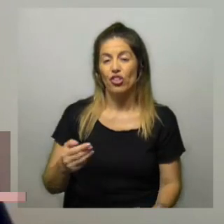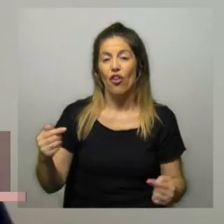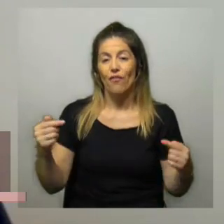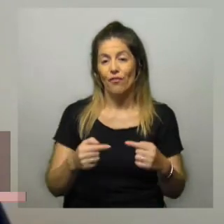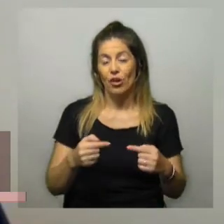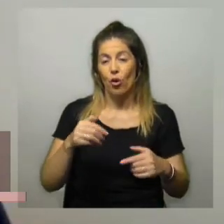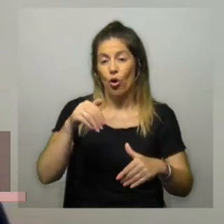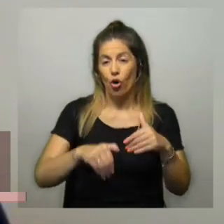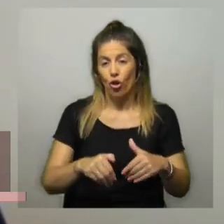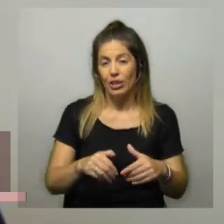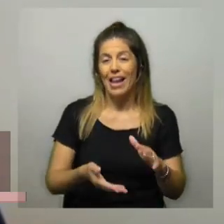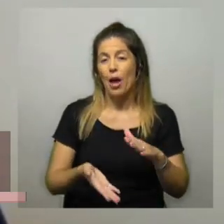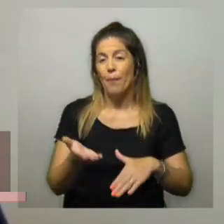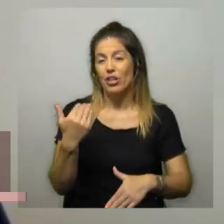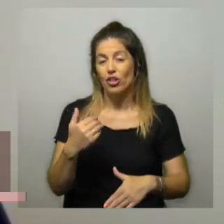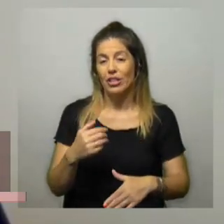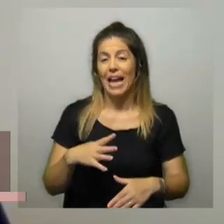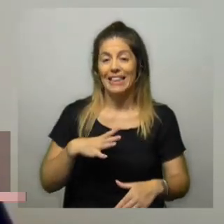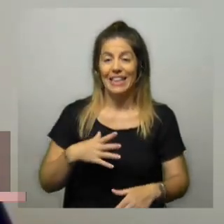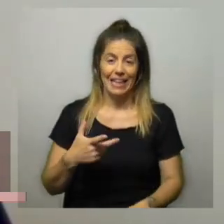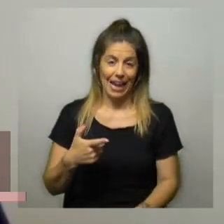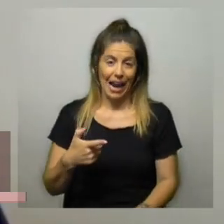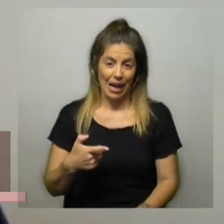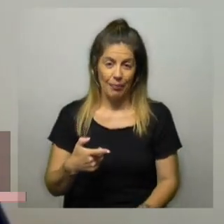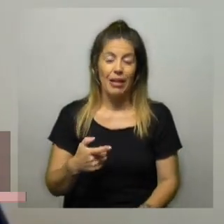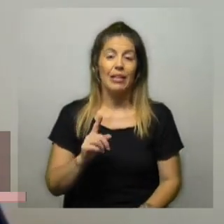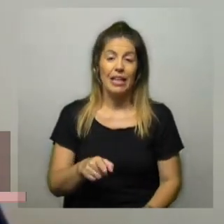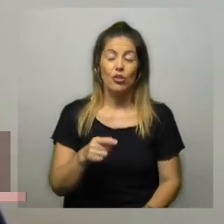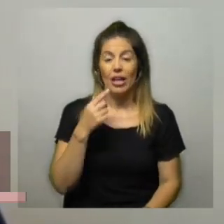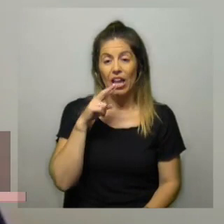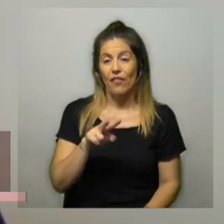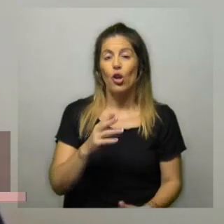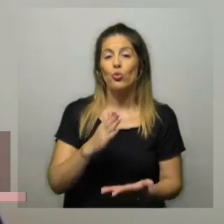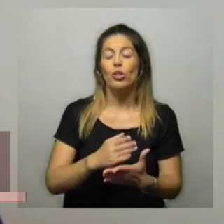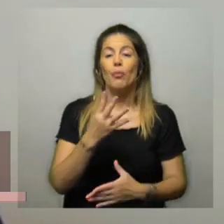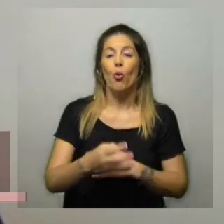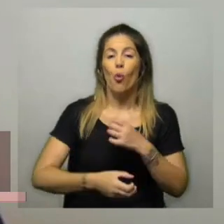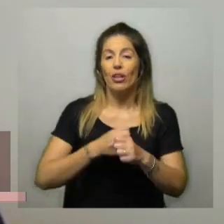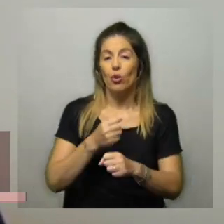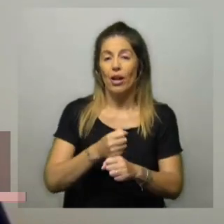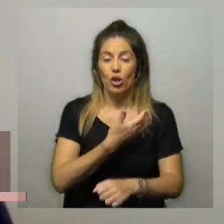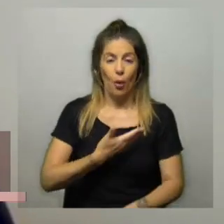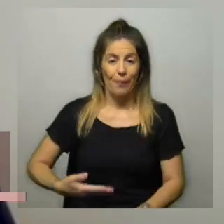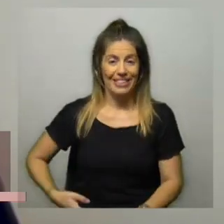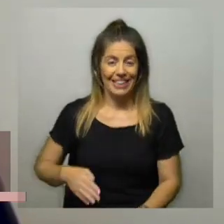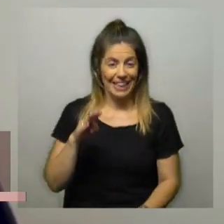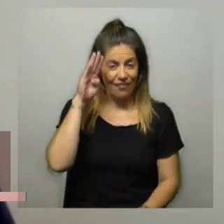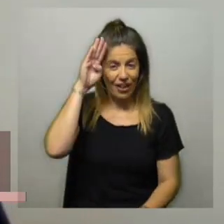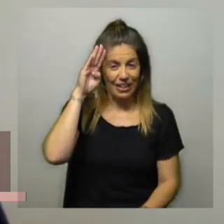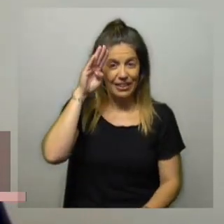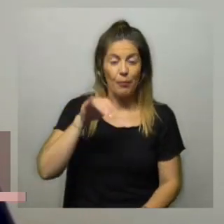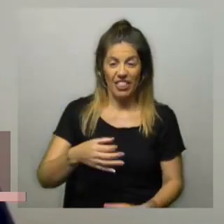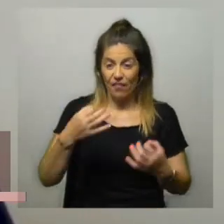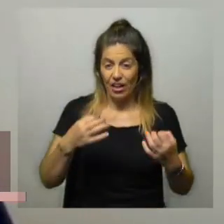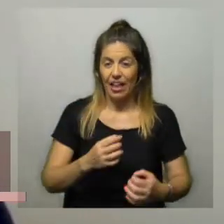él, inclusive se ha armado, ¿no? O sea, no podemos desconsiderar que en los últimos 4 años el presidente Jair Bolsonaro, porque realmente lo